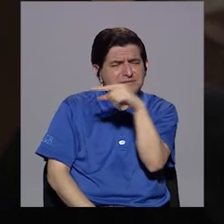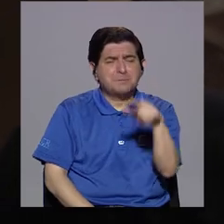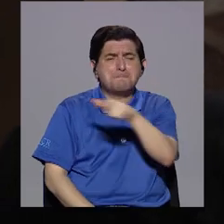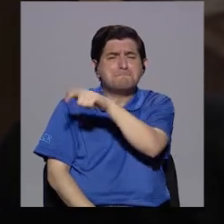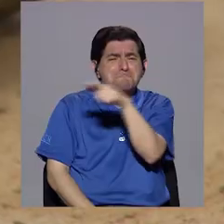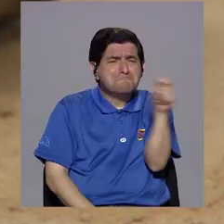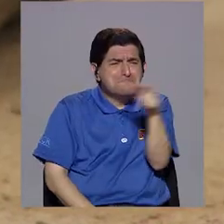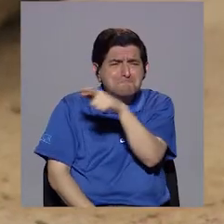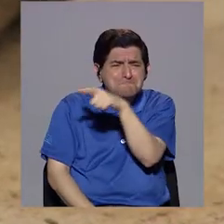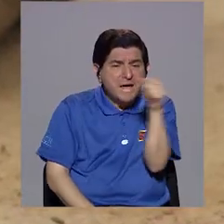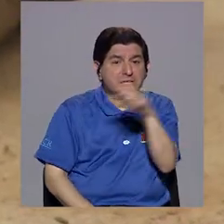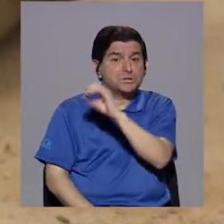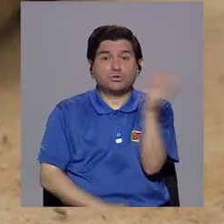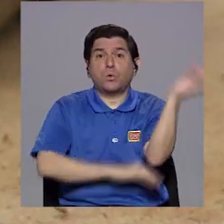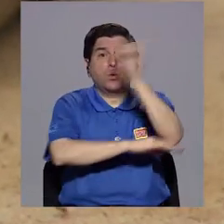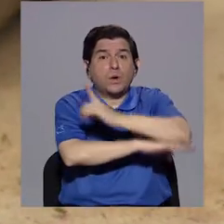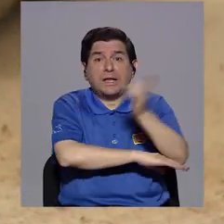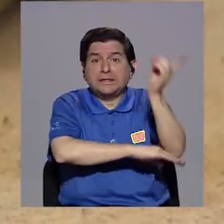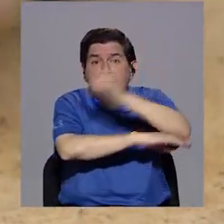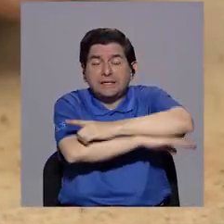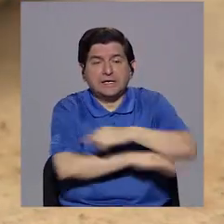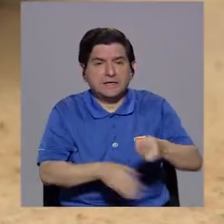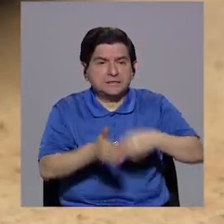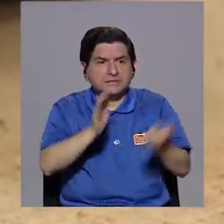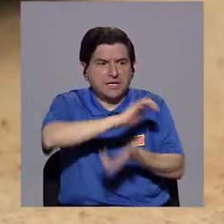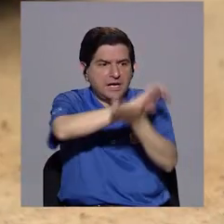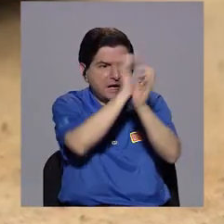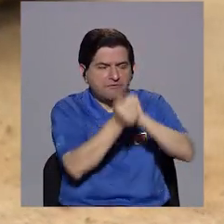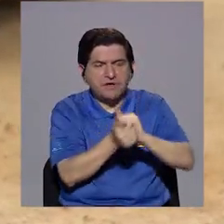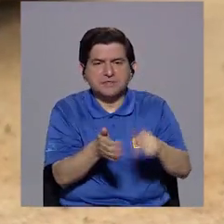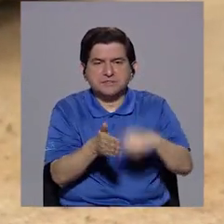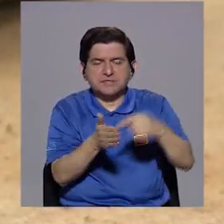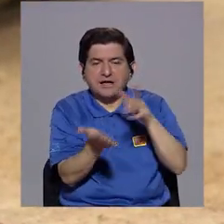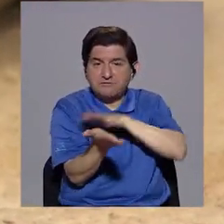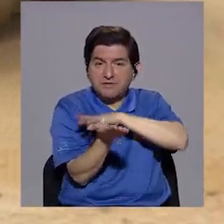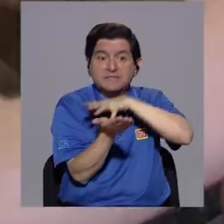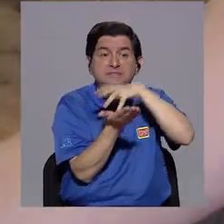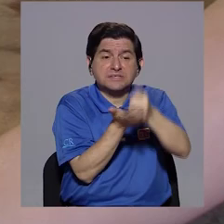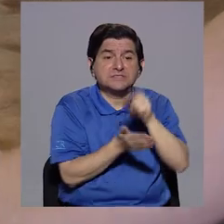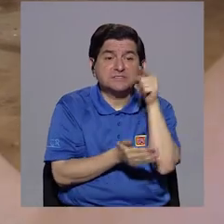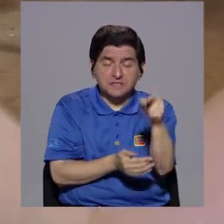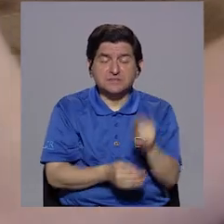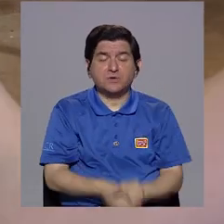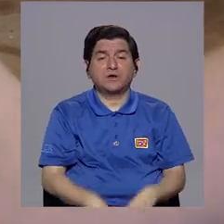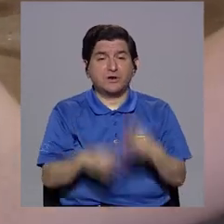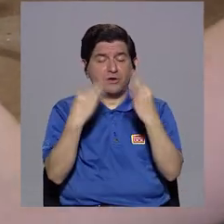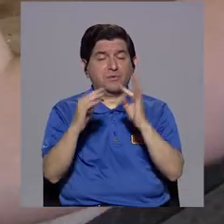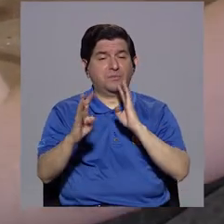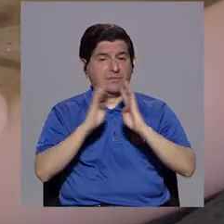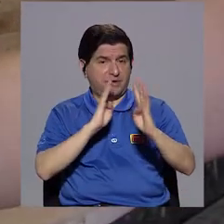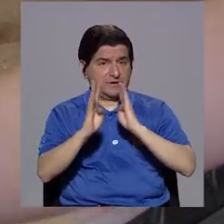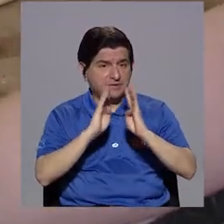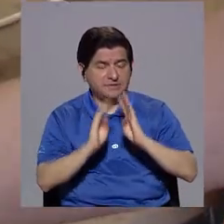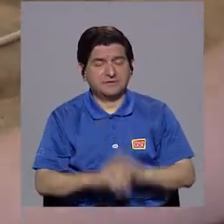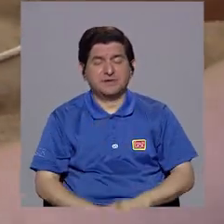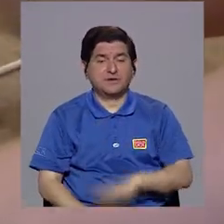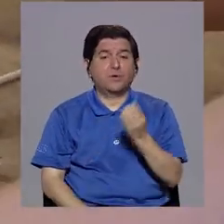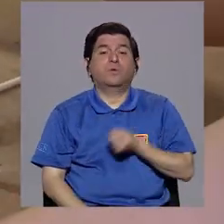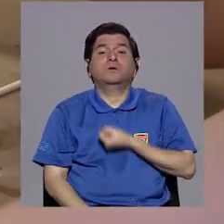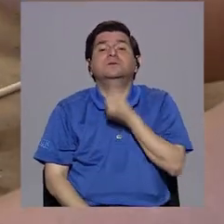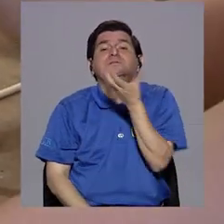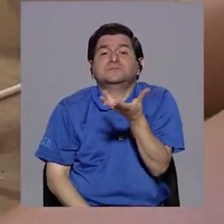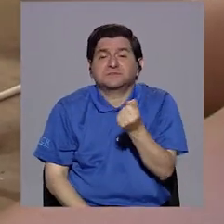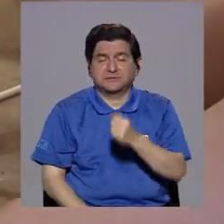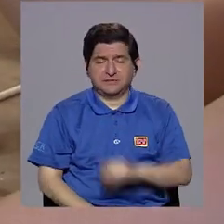semanas, meses, días, ¿verdad? A veces va cambiando, a veces hay que destruir ese objeto más bien para decir algo, ¿verdad?